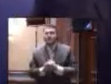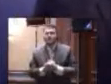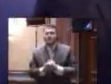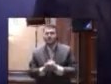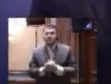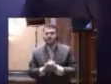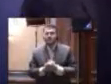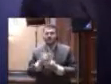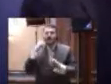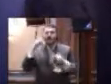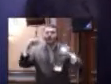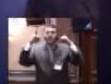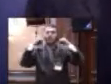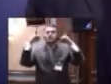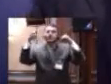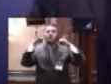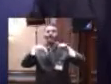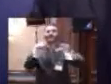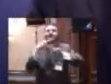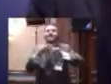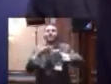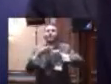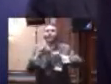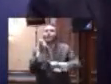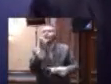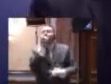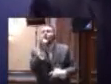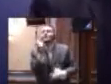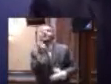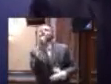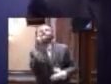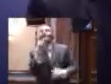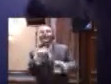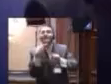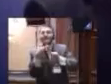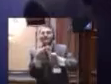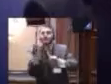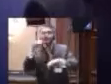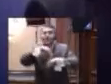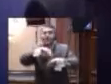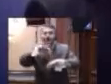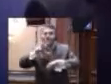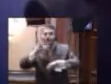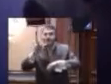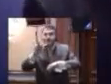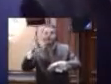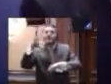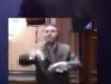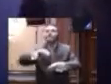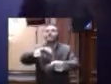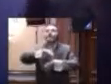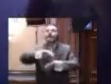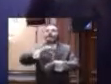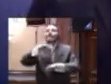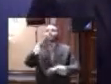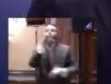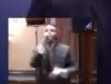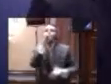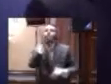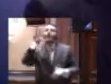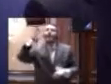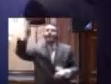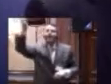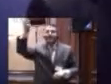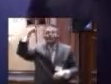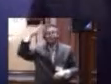Ahora a la revolución en Túnez le han denominado, sé que a mucha gente, a muchas personas en Túnez no les gusta esta denominación, pero